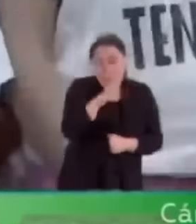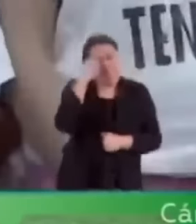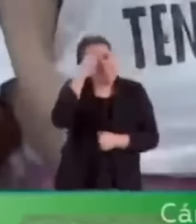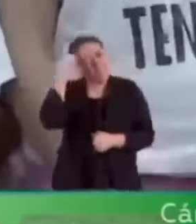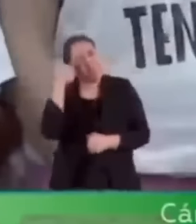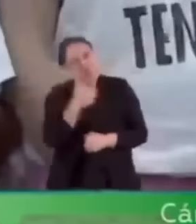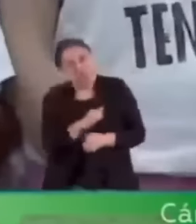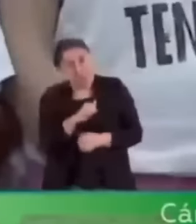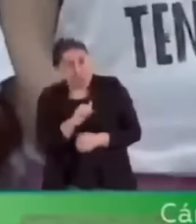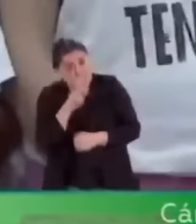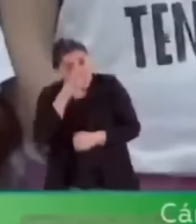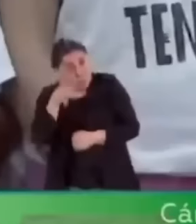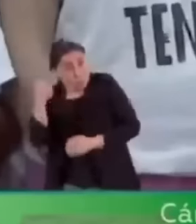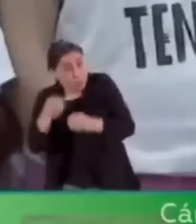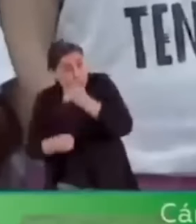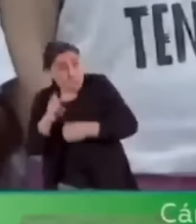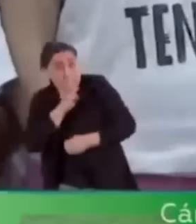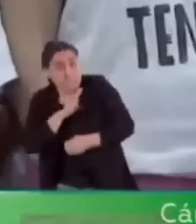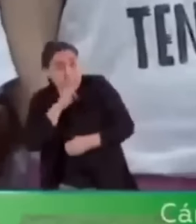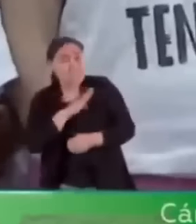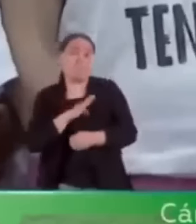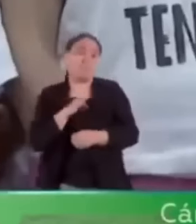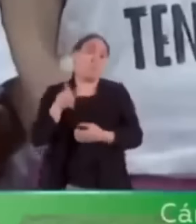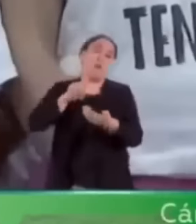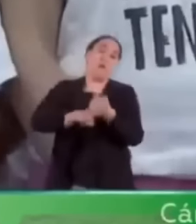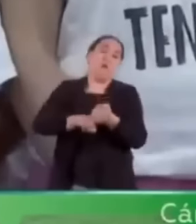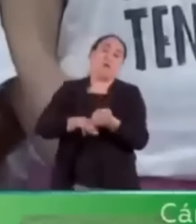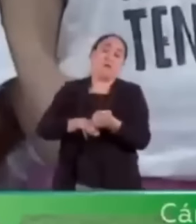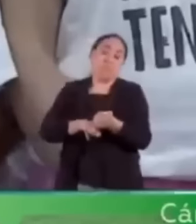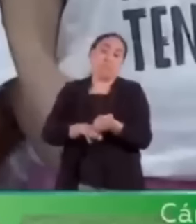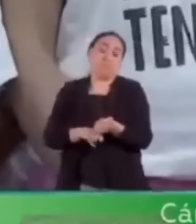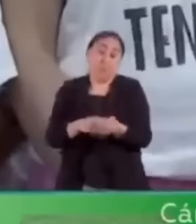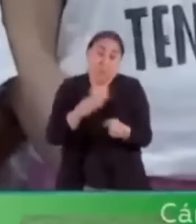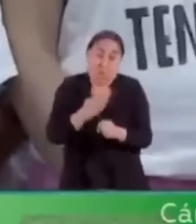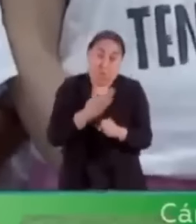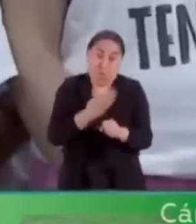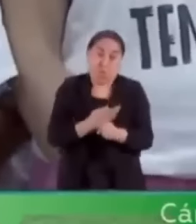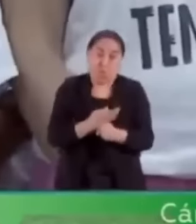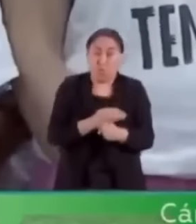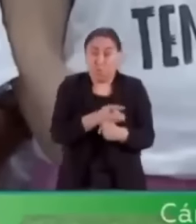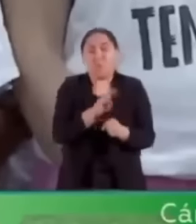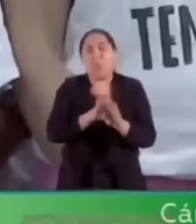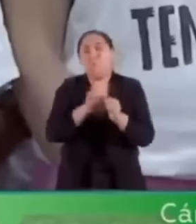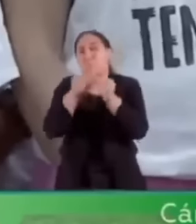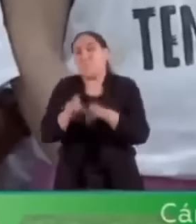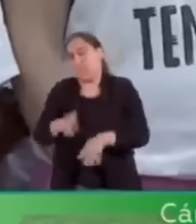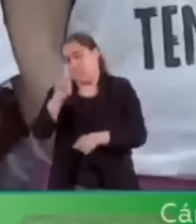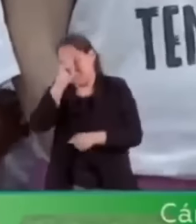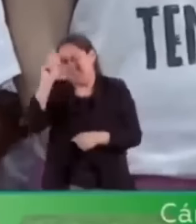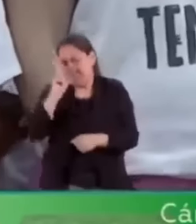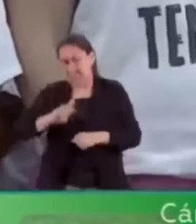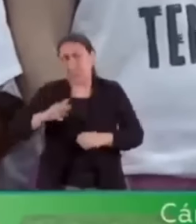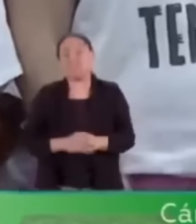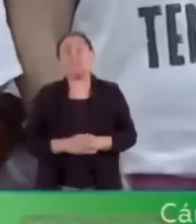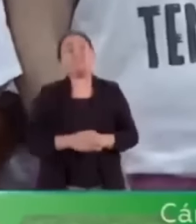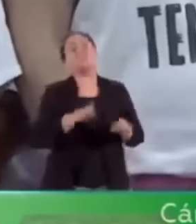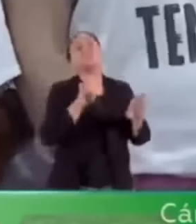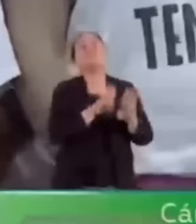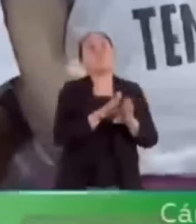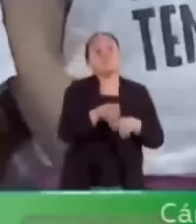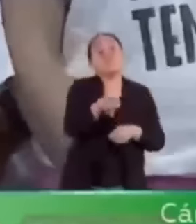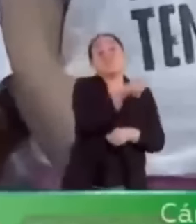Judicial. Ese es el valor. Eso les costó hoy esta destrucción. Atreverle a decirle